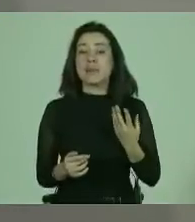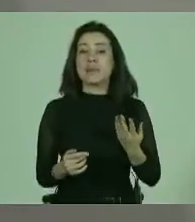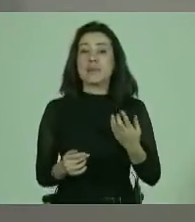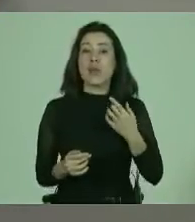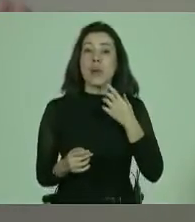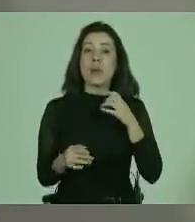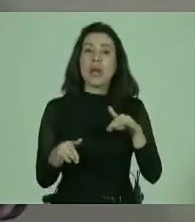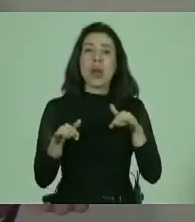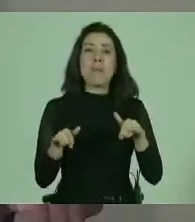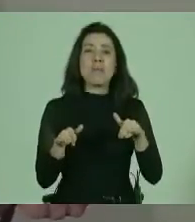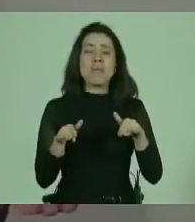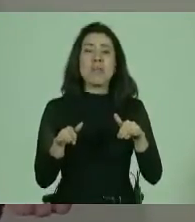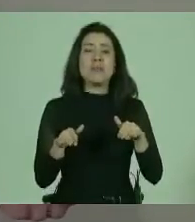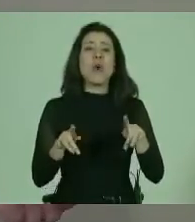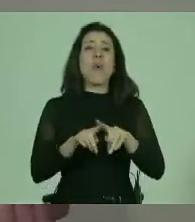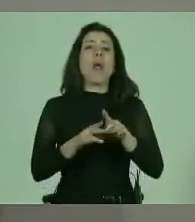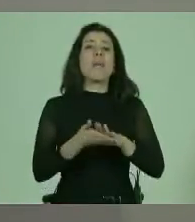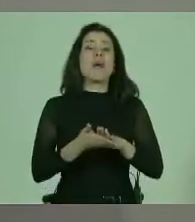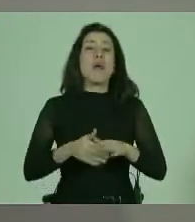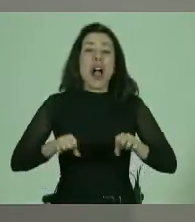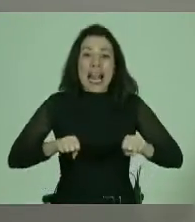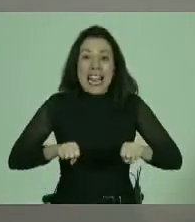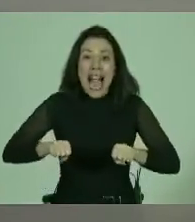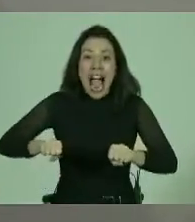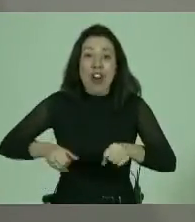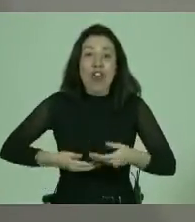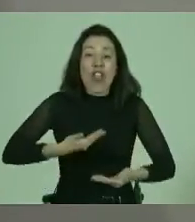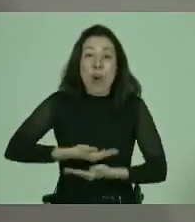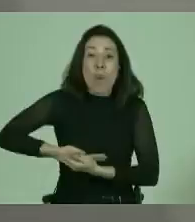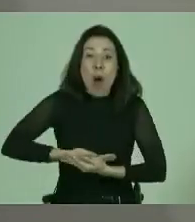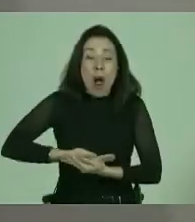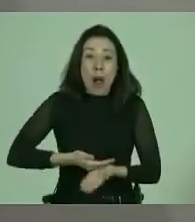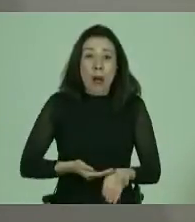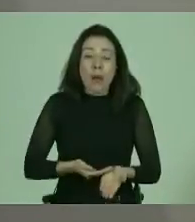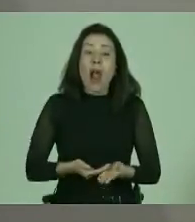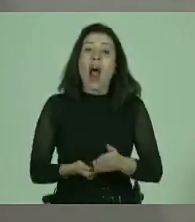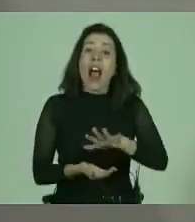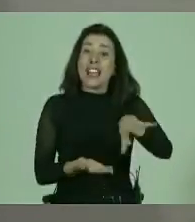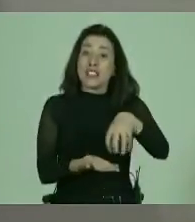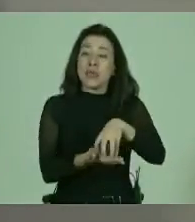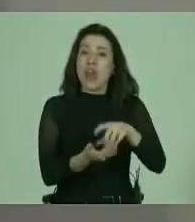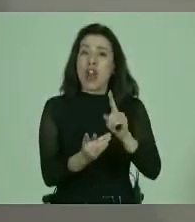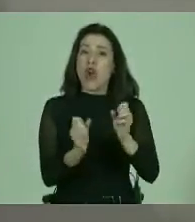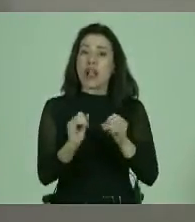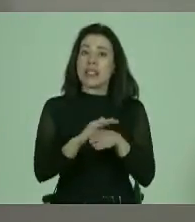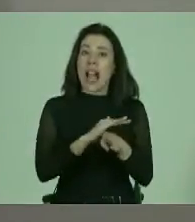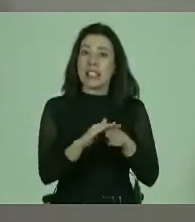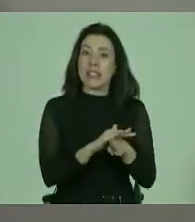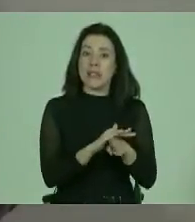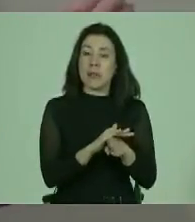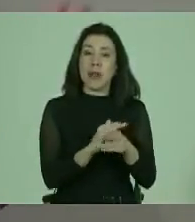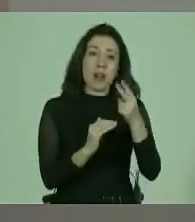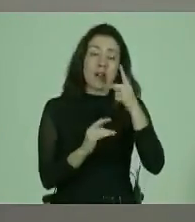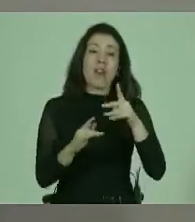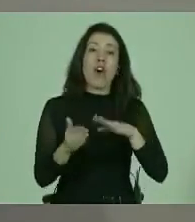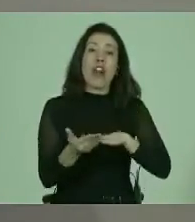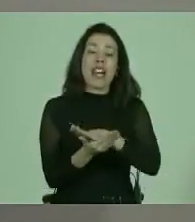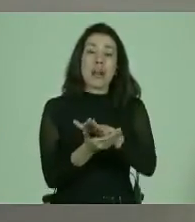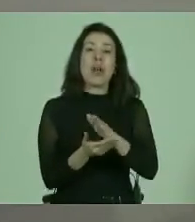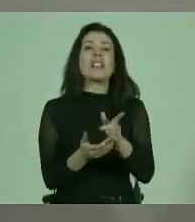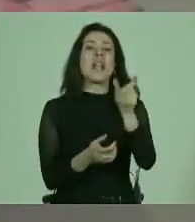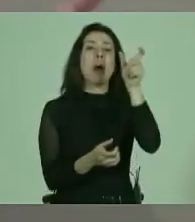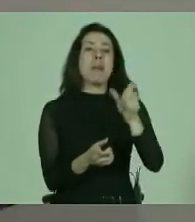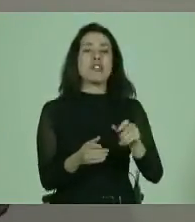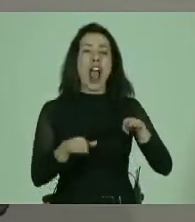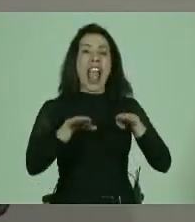el mismo carrito los bebés no las ciudades no son en ese sentido nada accesibles por más que pongamos rampas si la gente aparca de